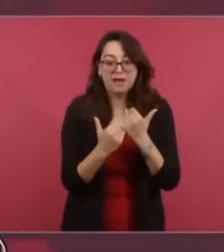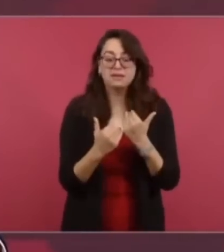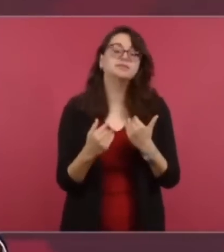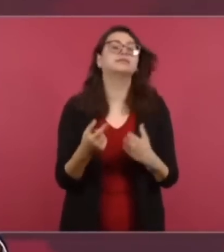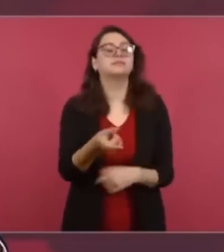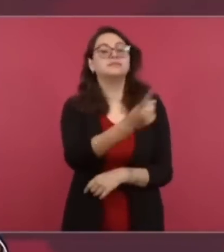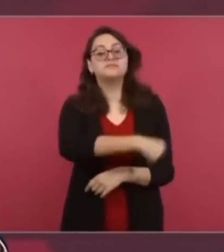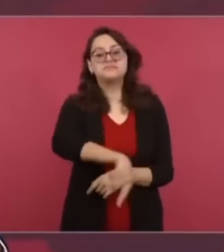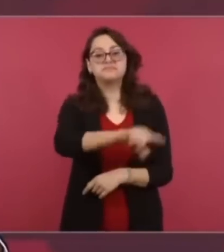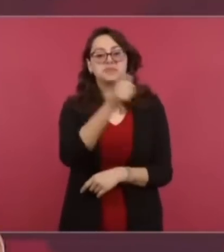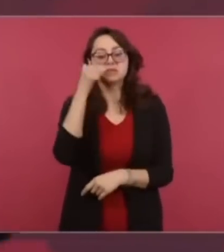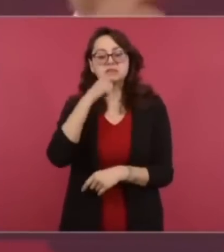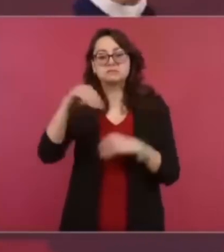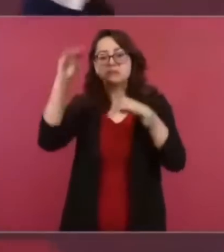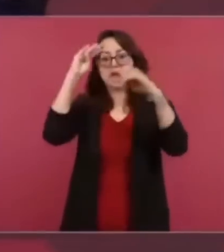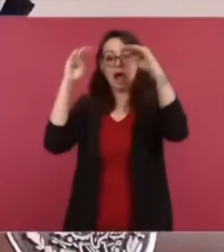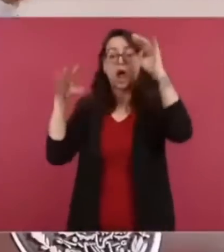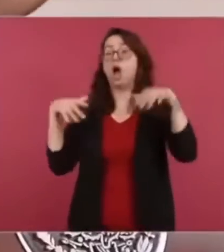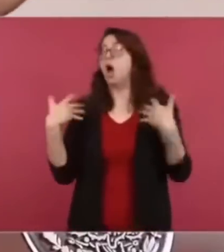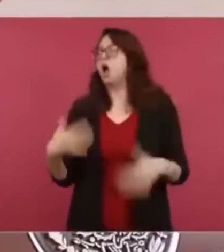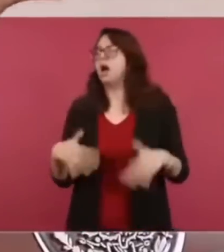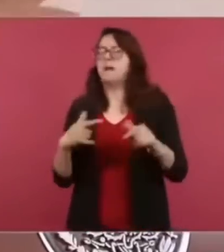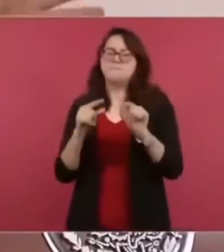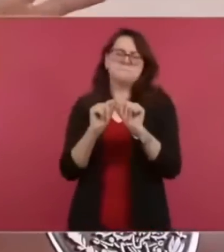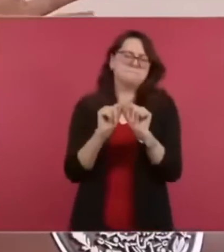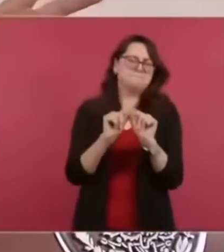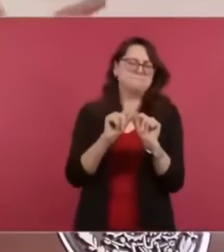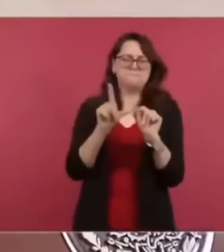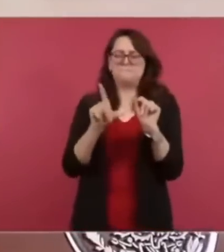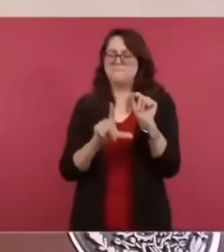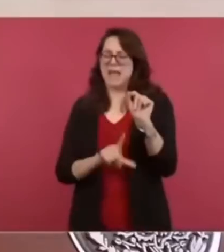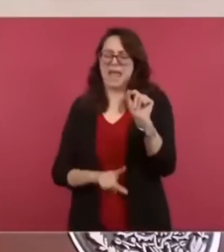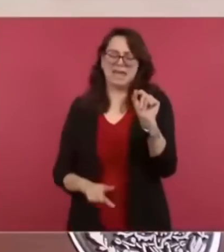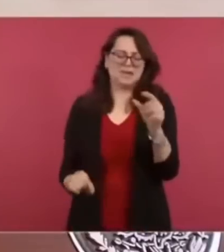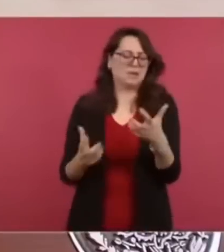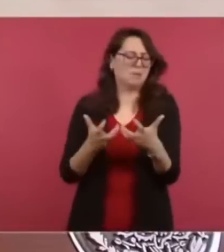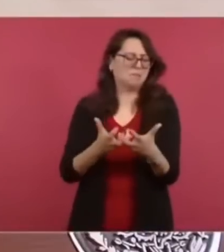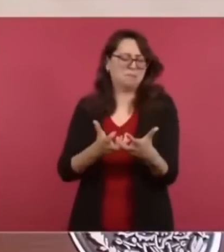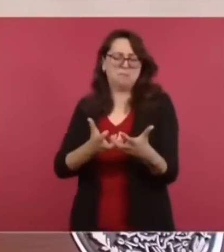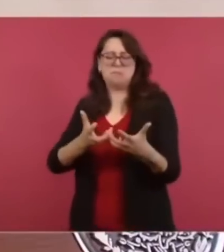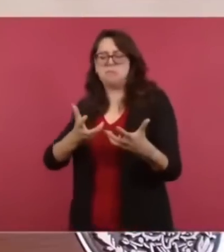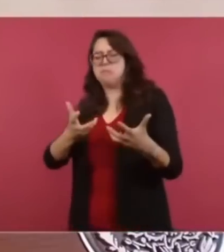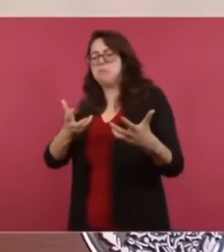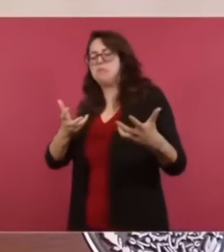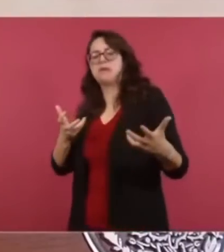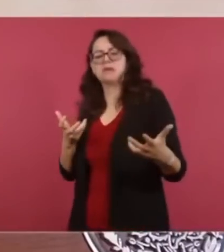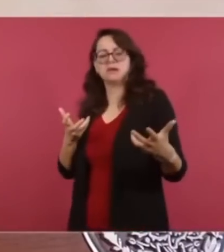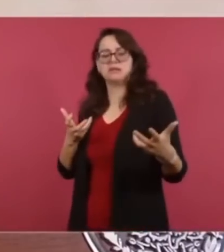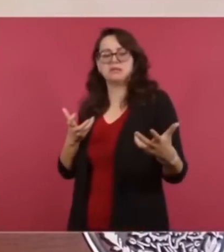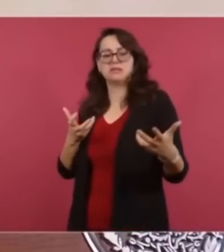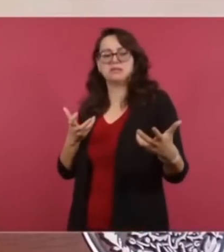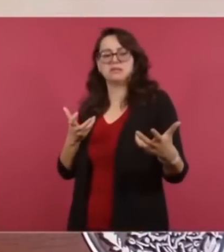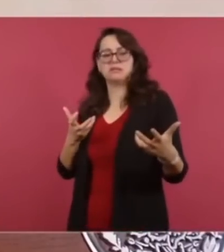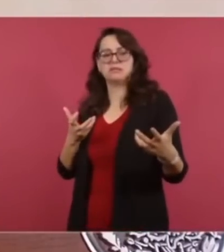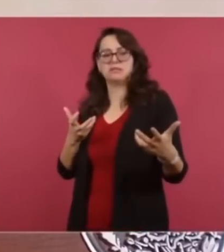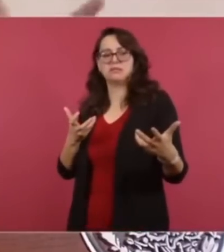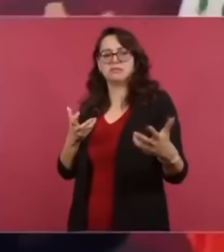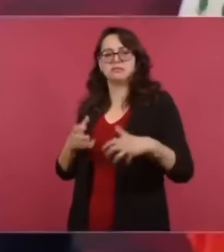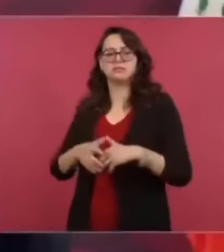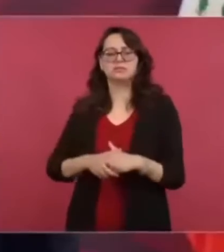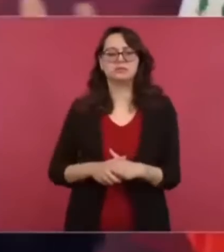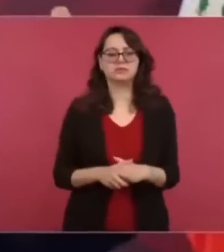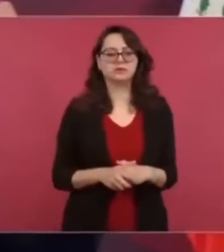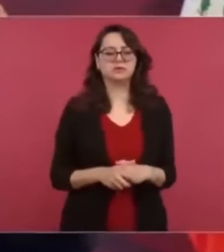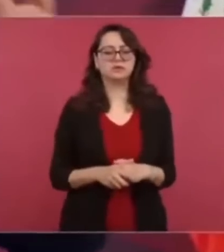recurren a eso, ¿no? Es decir, se está polarizando el país. La